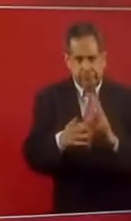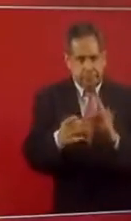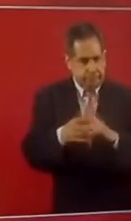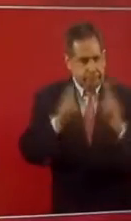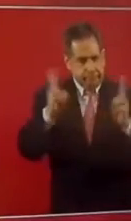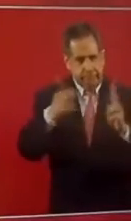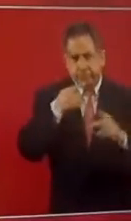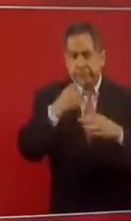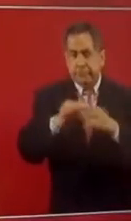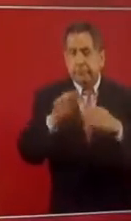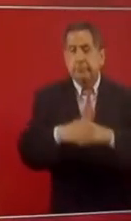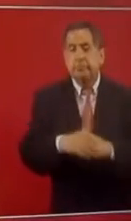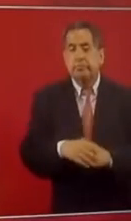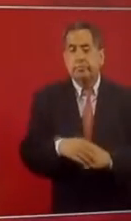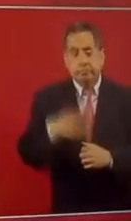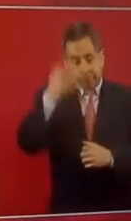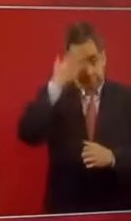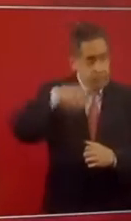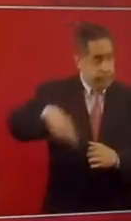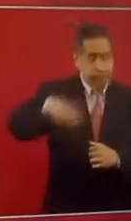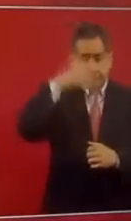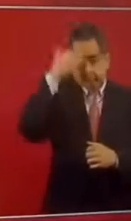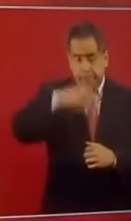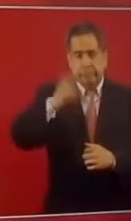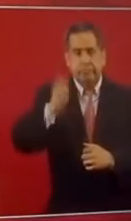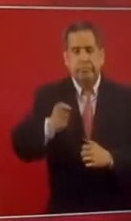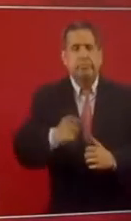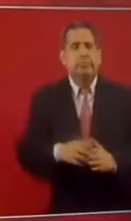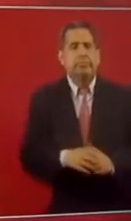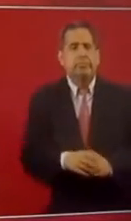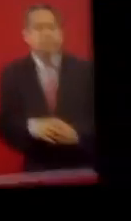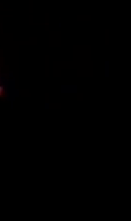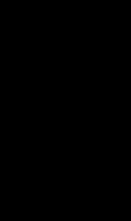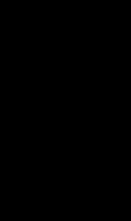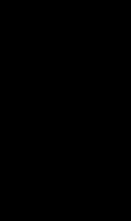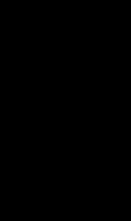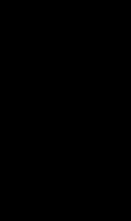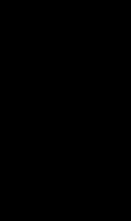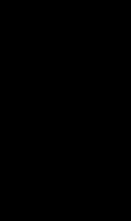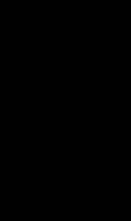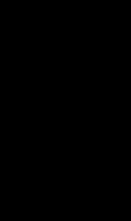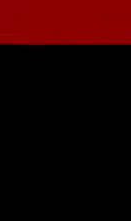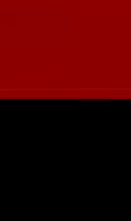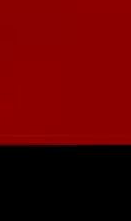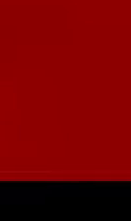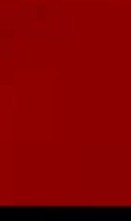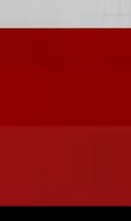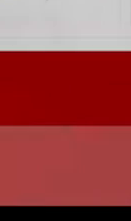También para que la gente sepa.